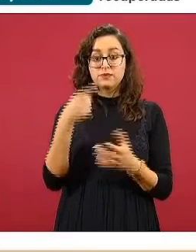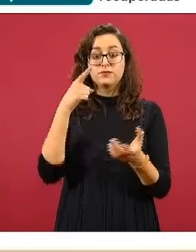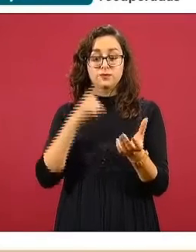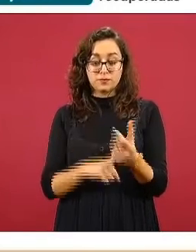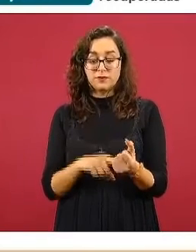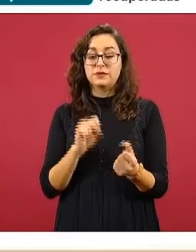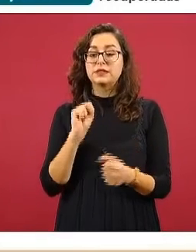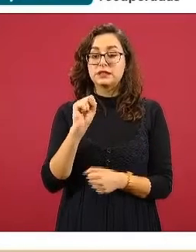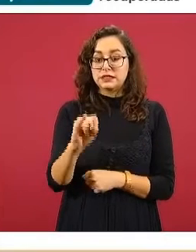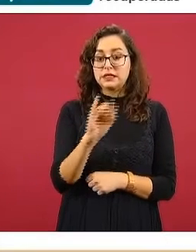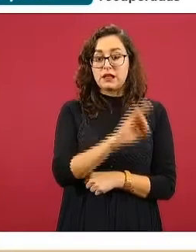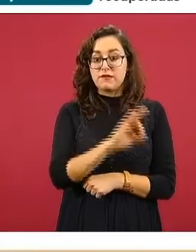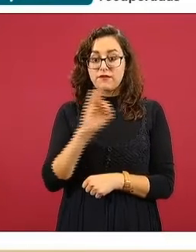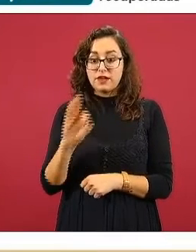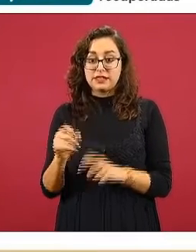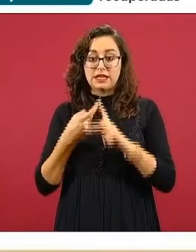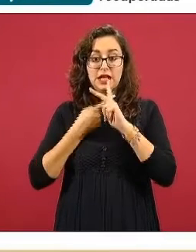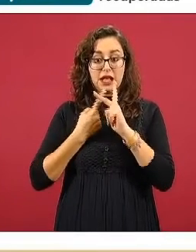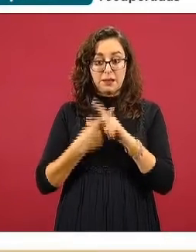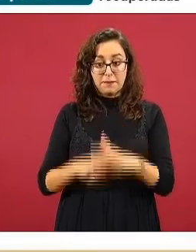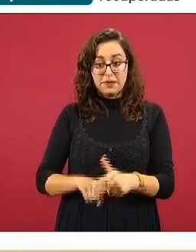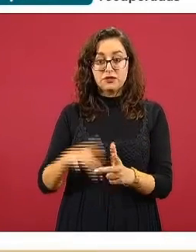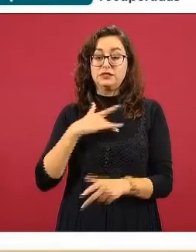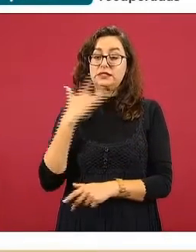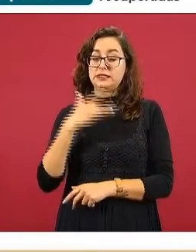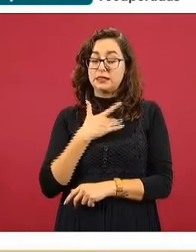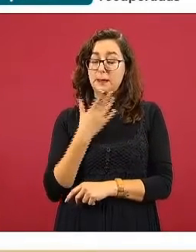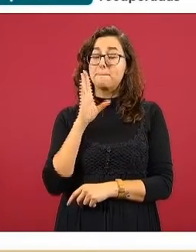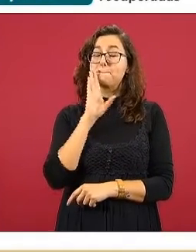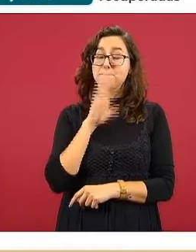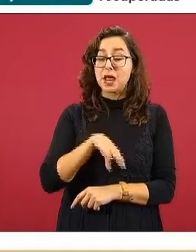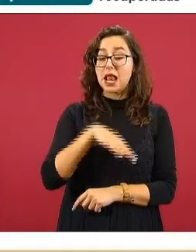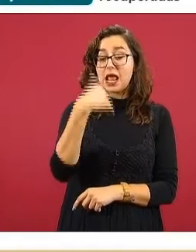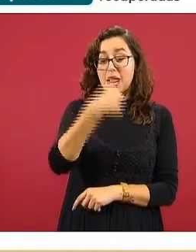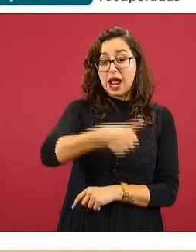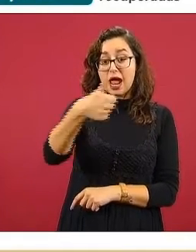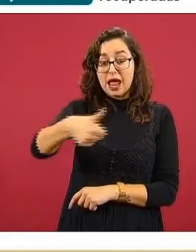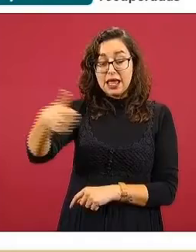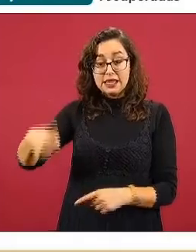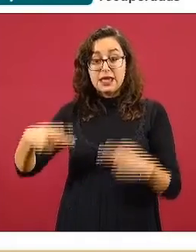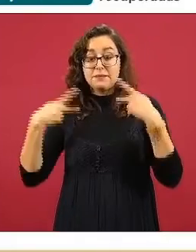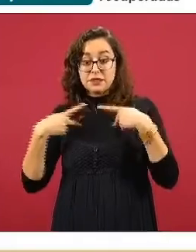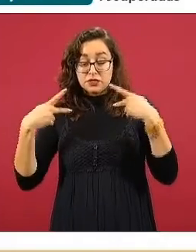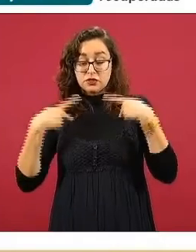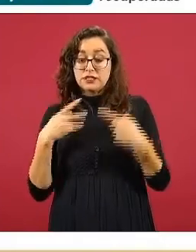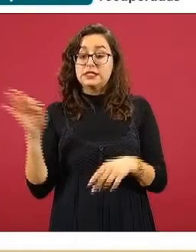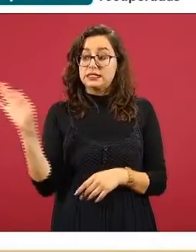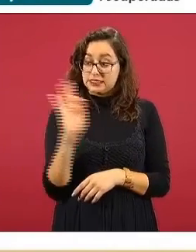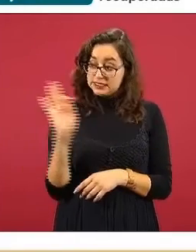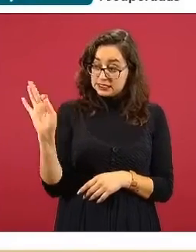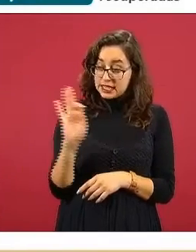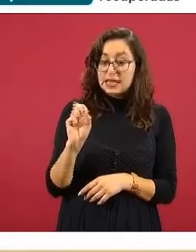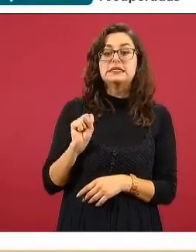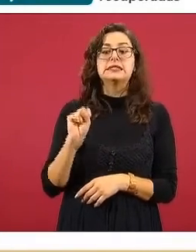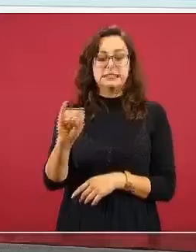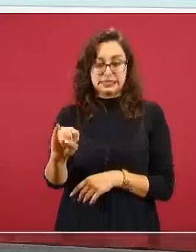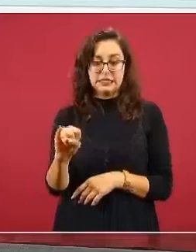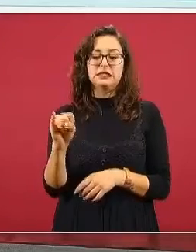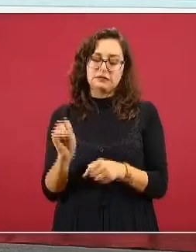distribuida por fecha de inicio de síntomas de cada una de las personas que estamos estimando ya